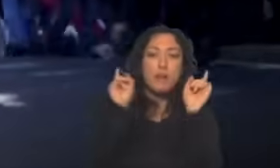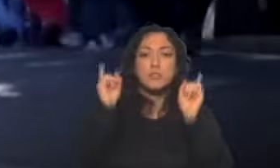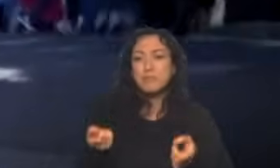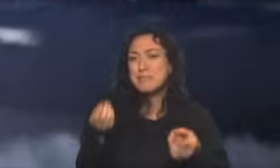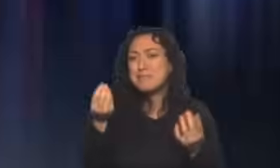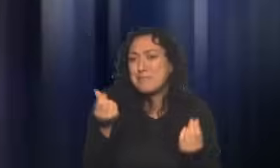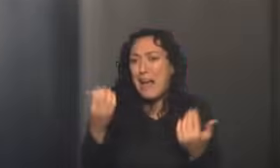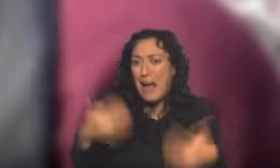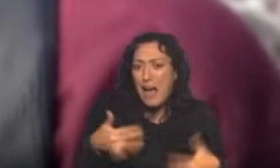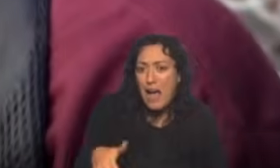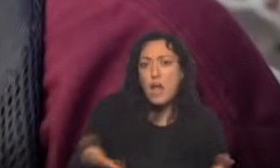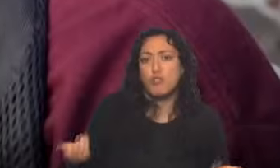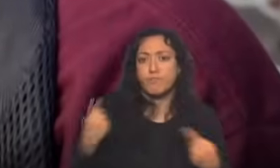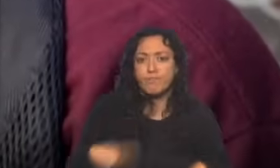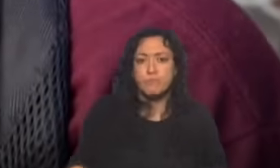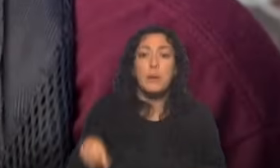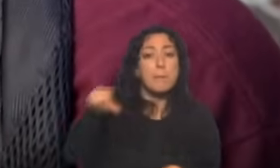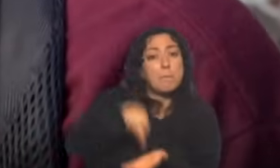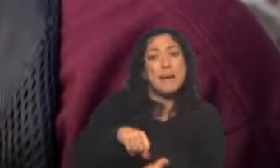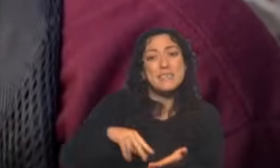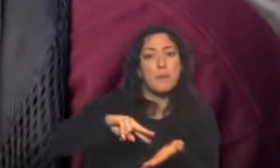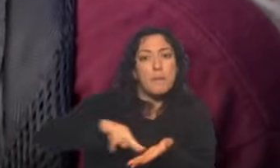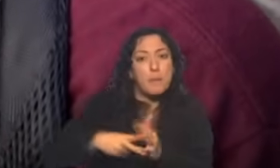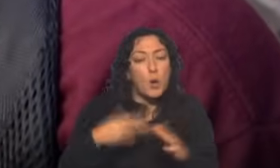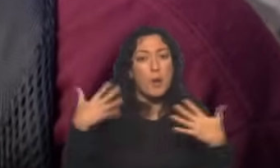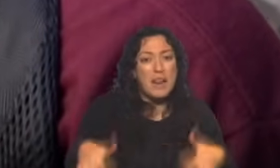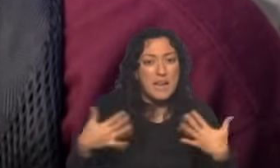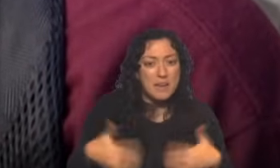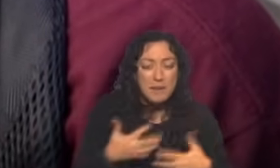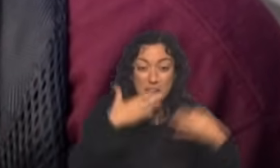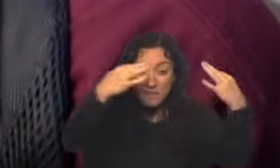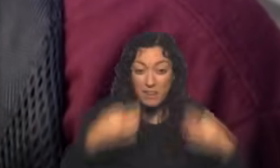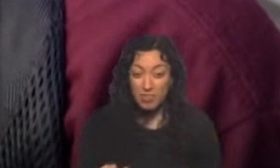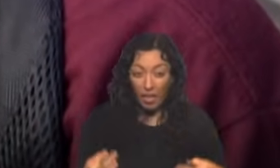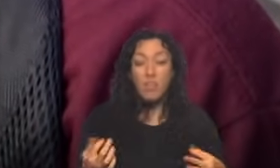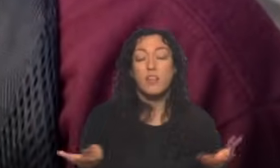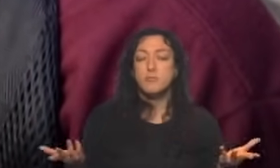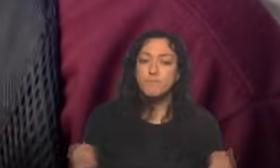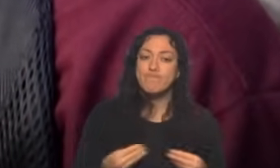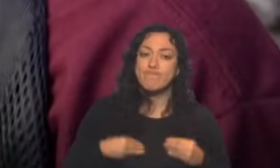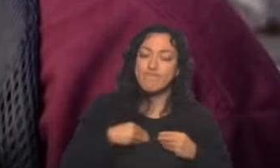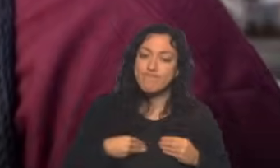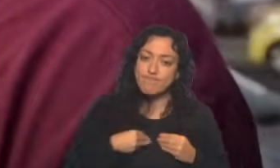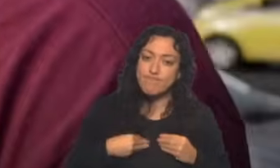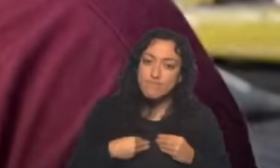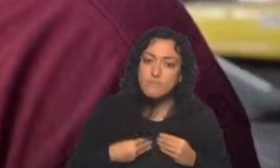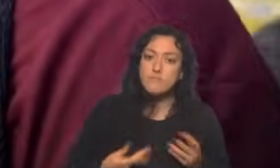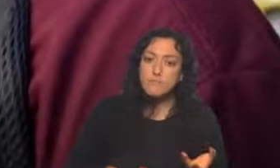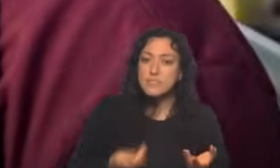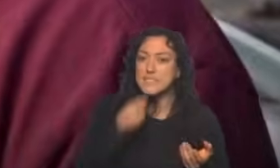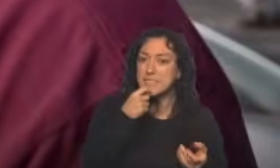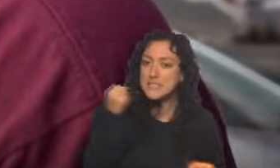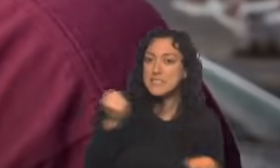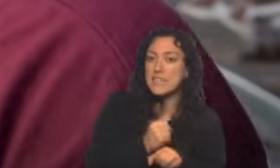vida. El país está en un problema muy grande y sinceramente siento, si se pone a trabajar